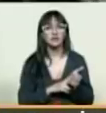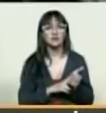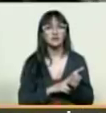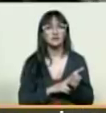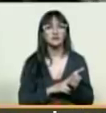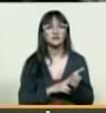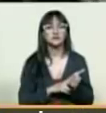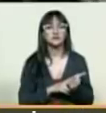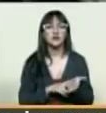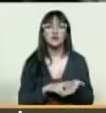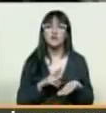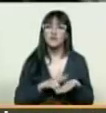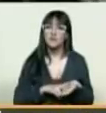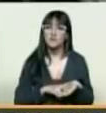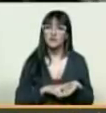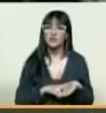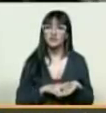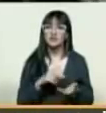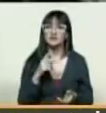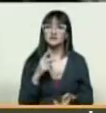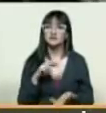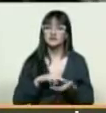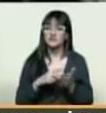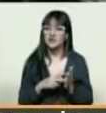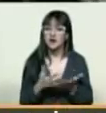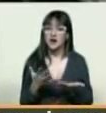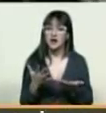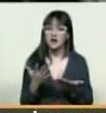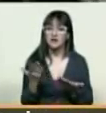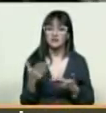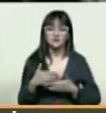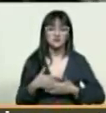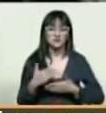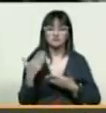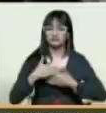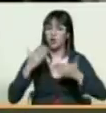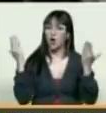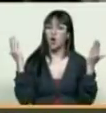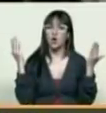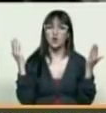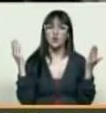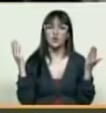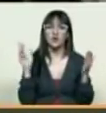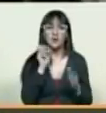verdad permite desmontar cualquier patraña, es un muro invencible frente